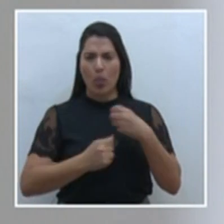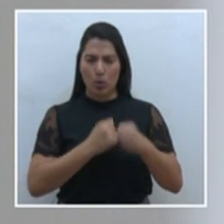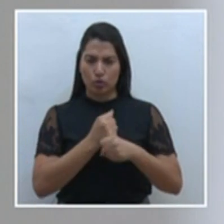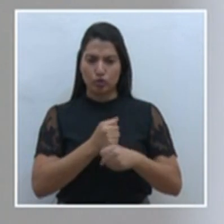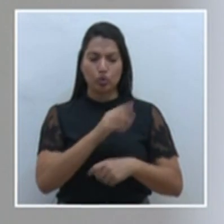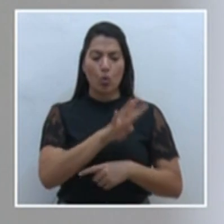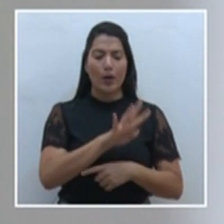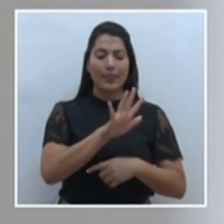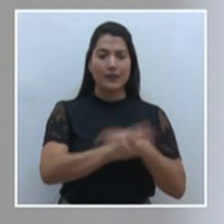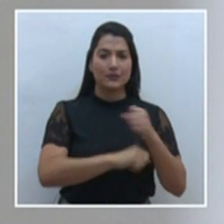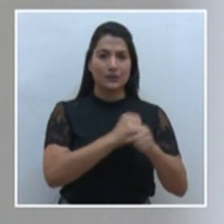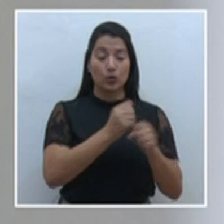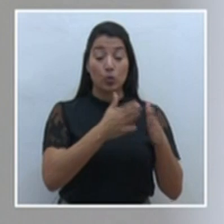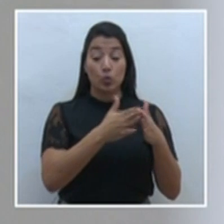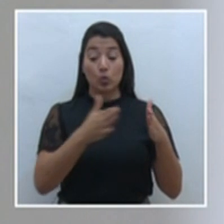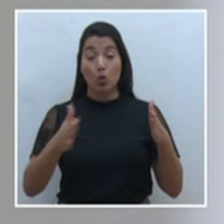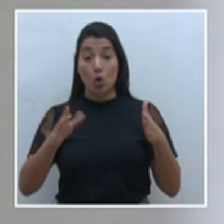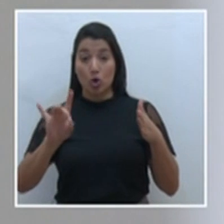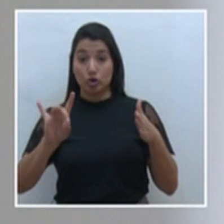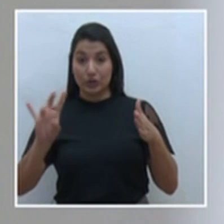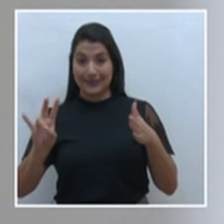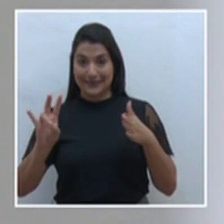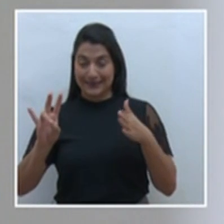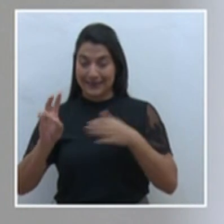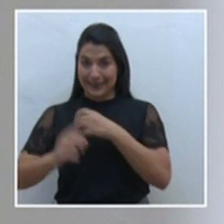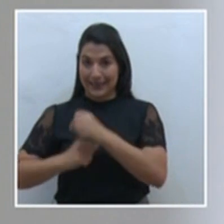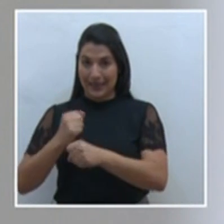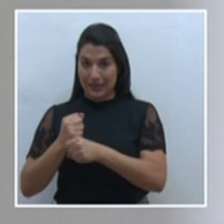los 45 hasta los 87 años.